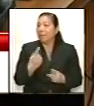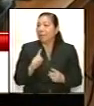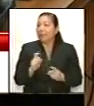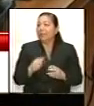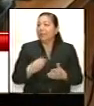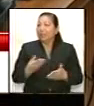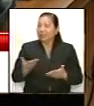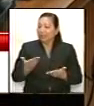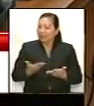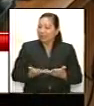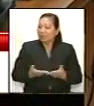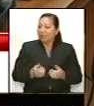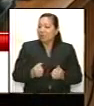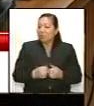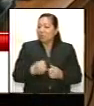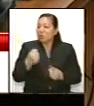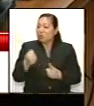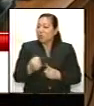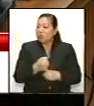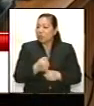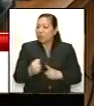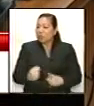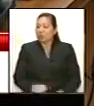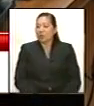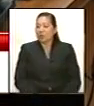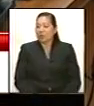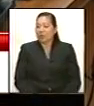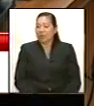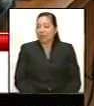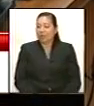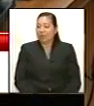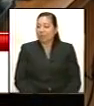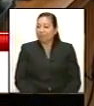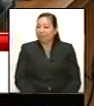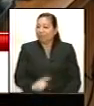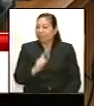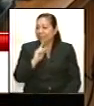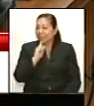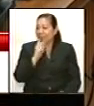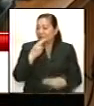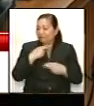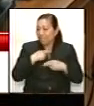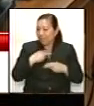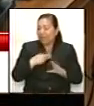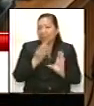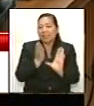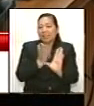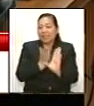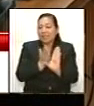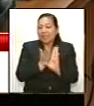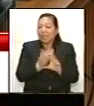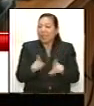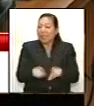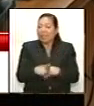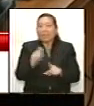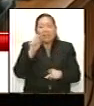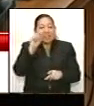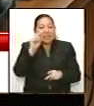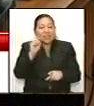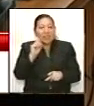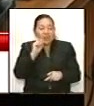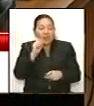reportar cualquier incidente o hecho de violencia. Recogemos hechos de violencia, desde violencia física, psicológica y también violencia sexual,